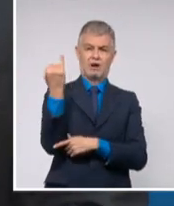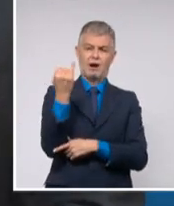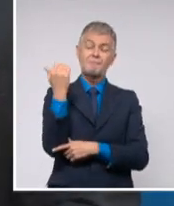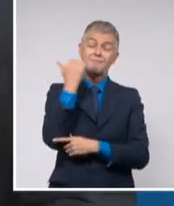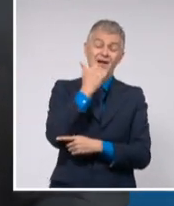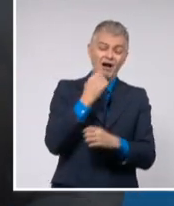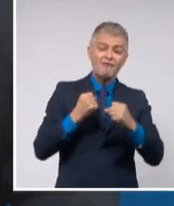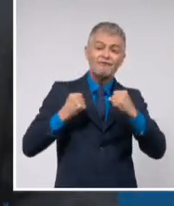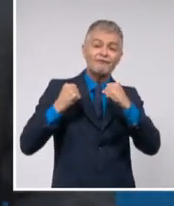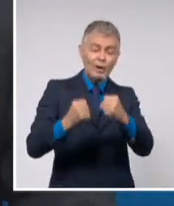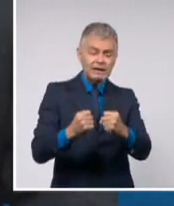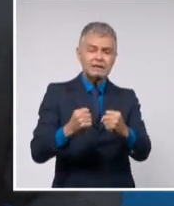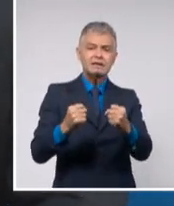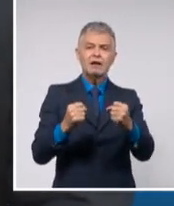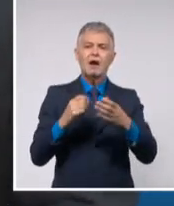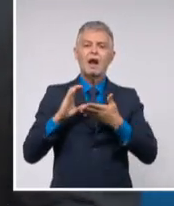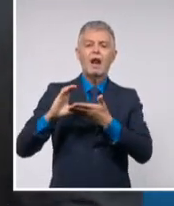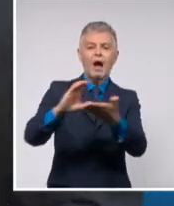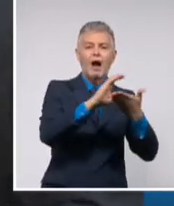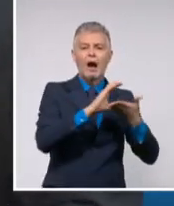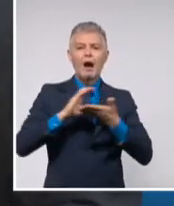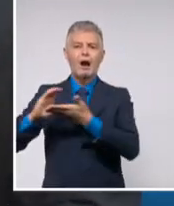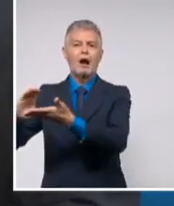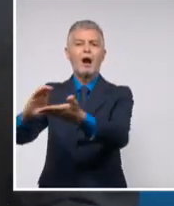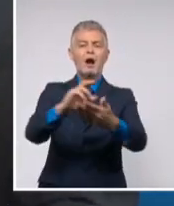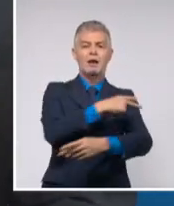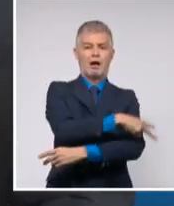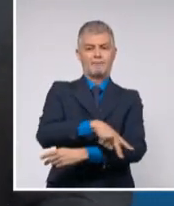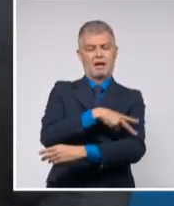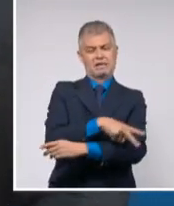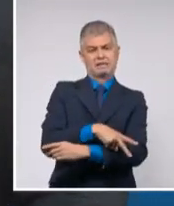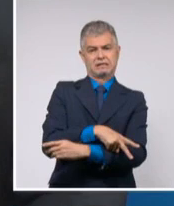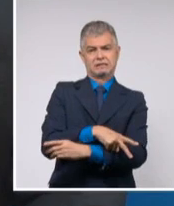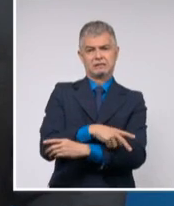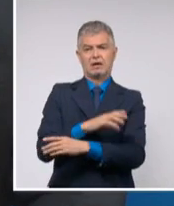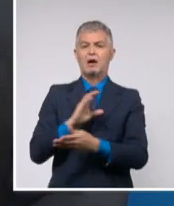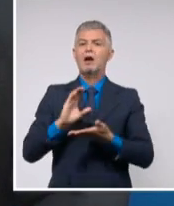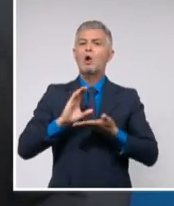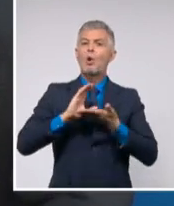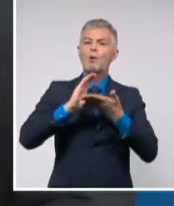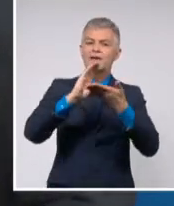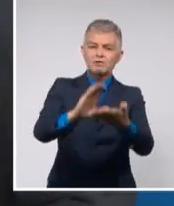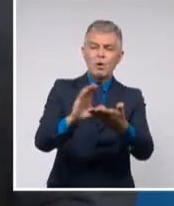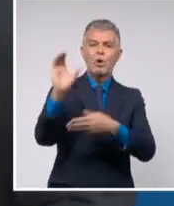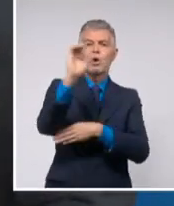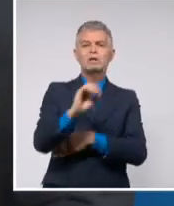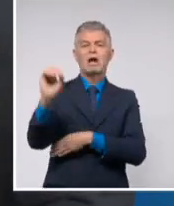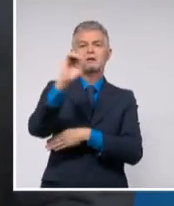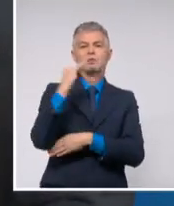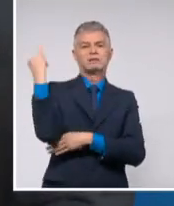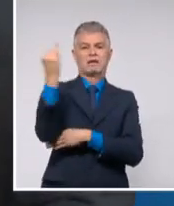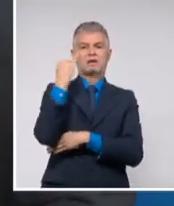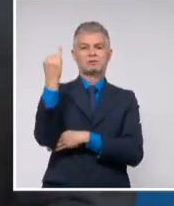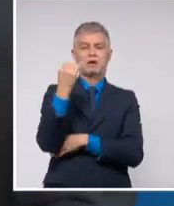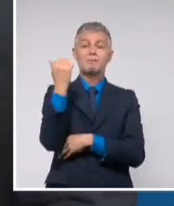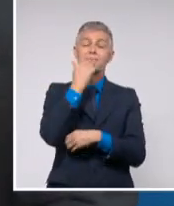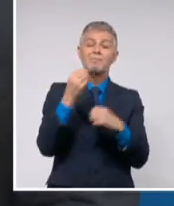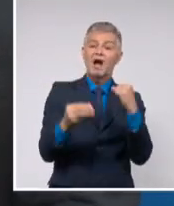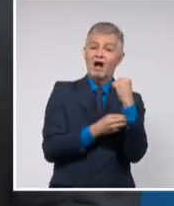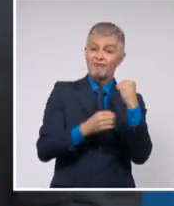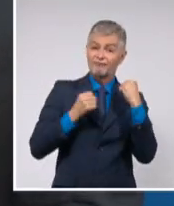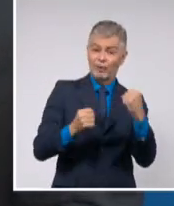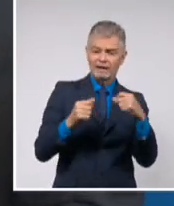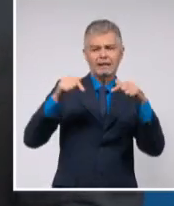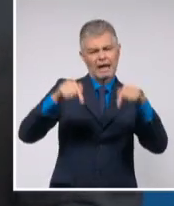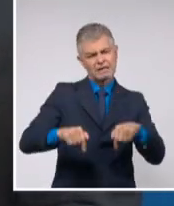del multilateralismo, la cooperación con los organismos internacionales y el empoderamiento de esta